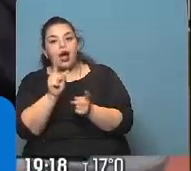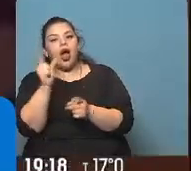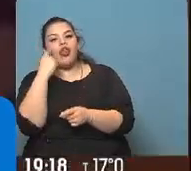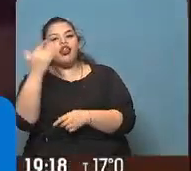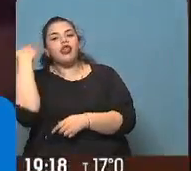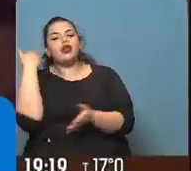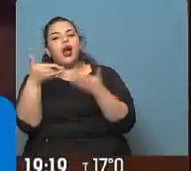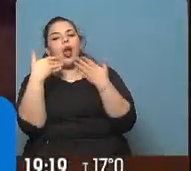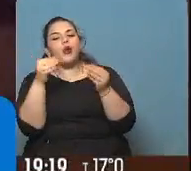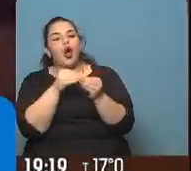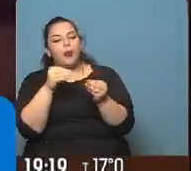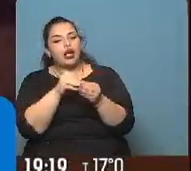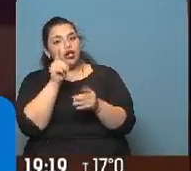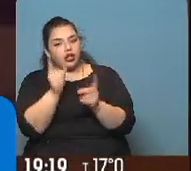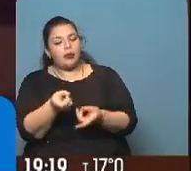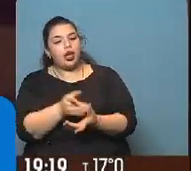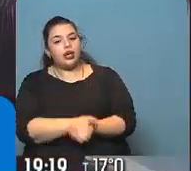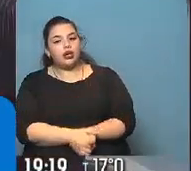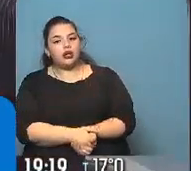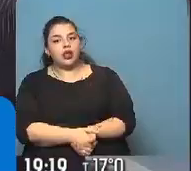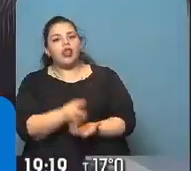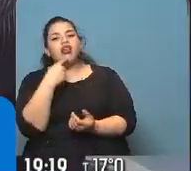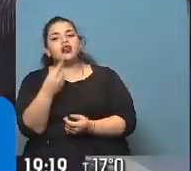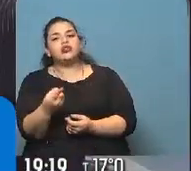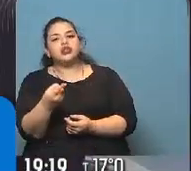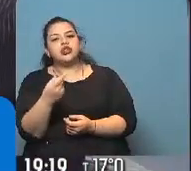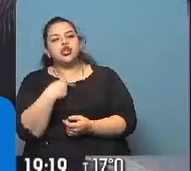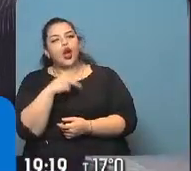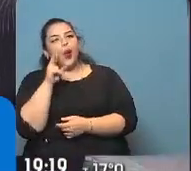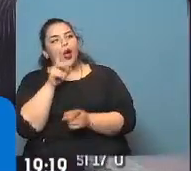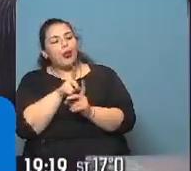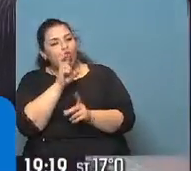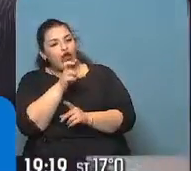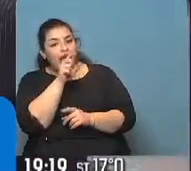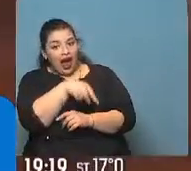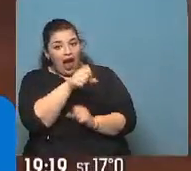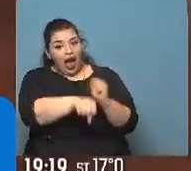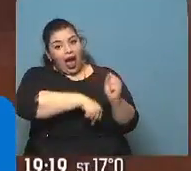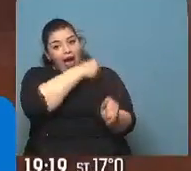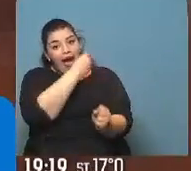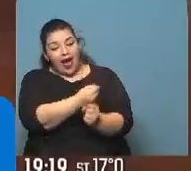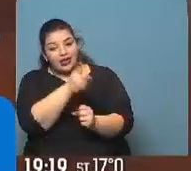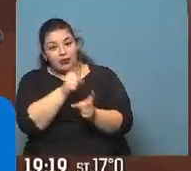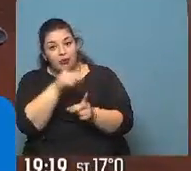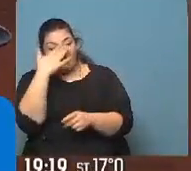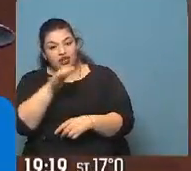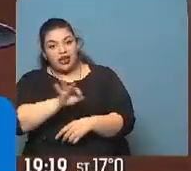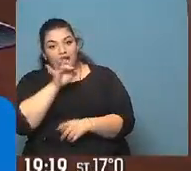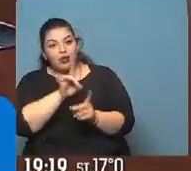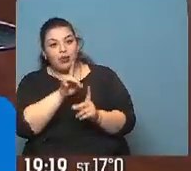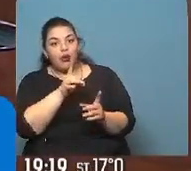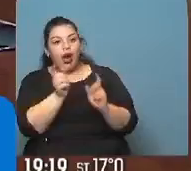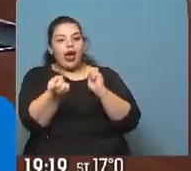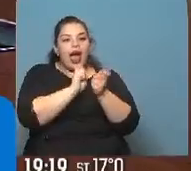ferreres que establece así ya que estamos hoy y nos decía veo al dólar desde aquí hasta fin de año fluctuando entre 37 y 40 no más